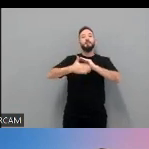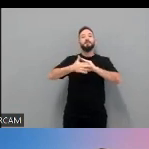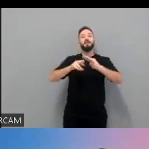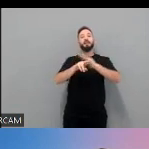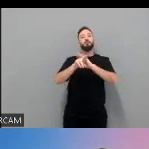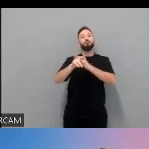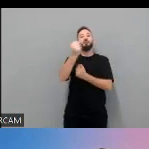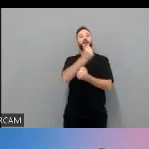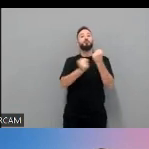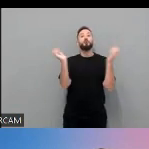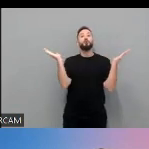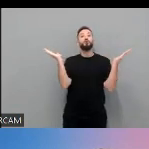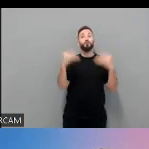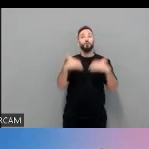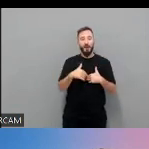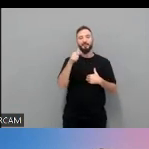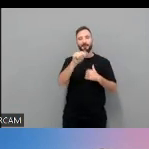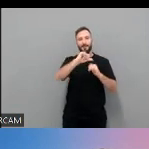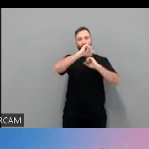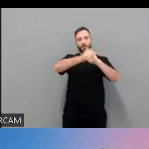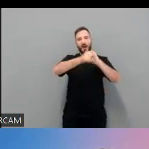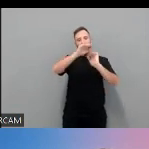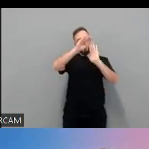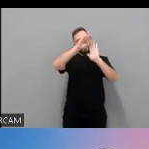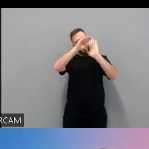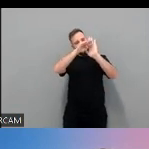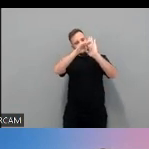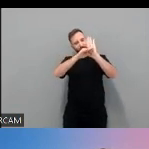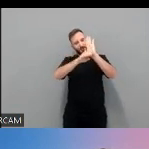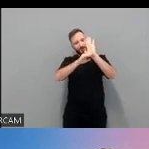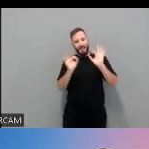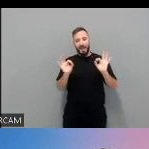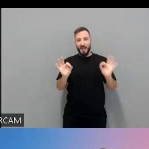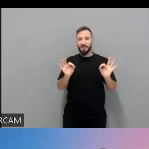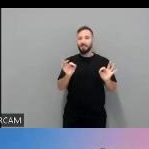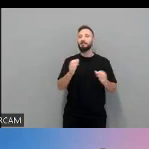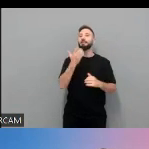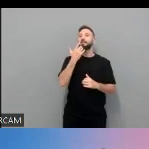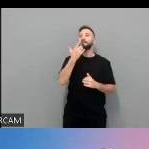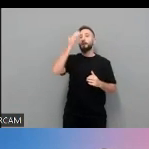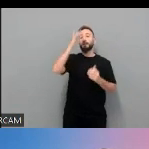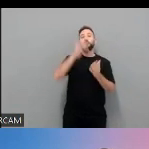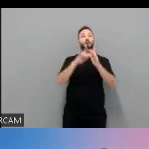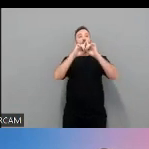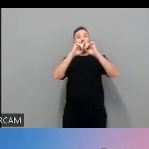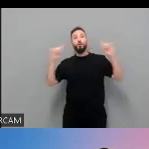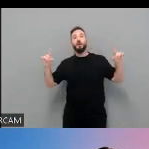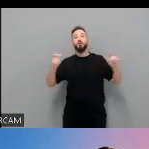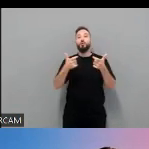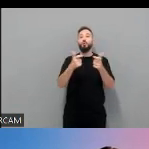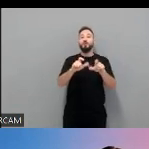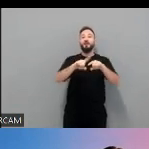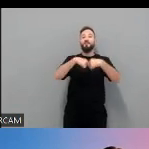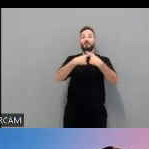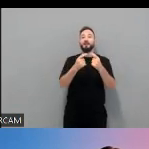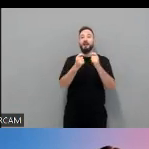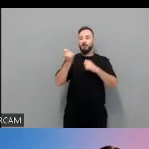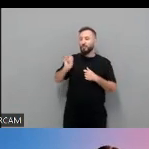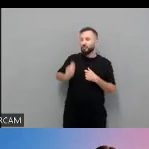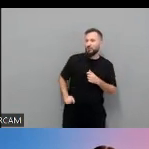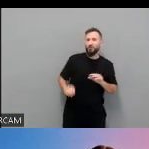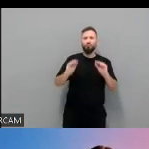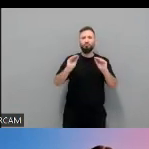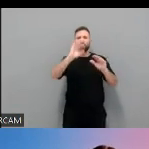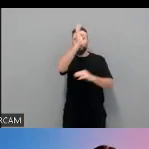económicos, cuando no se tiene en cuenta un límite de recursos económicos en la unidad familiar, ¿vale? Esto es